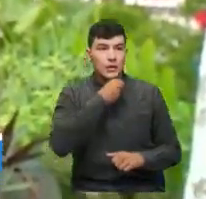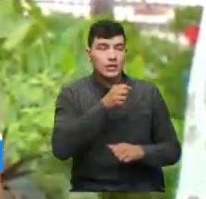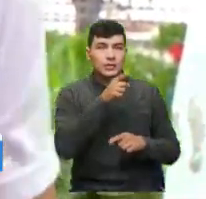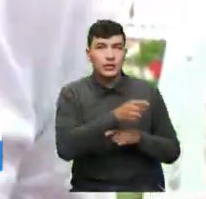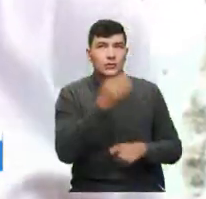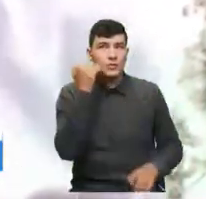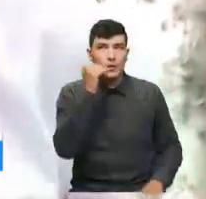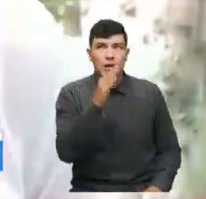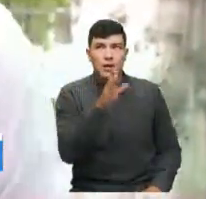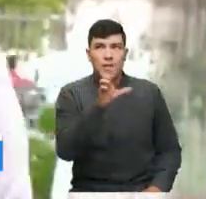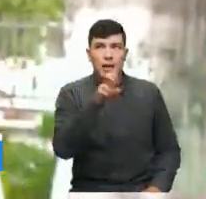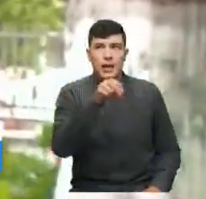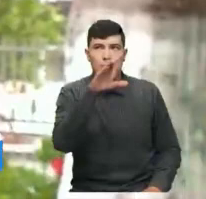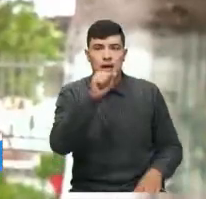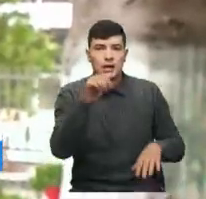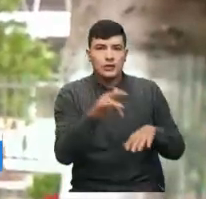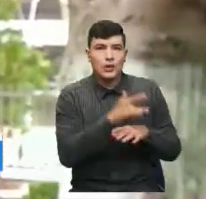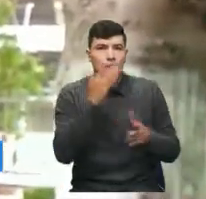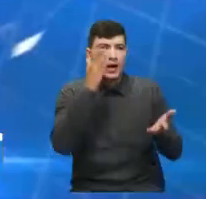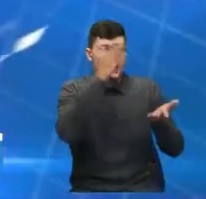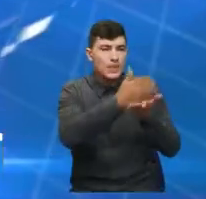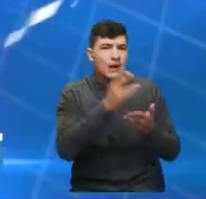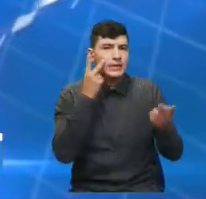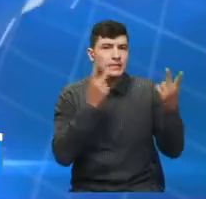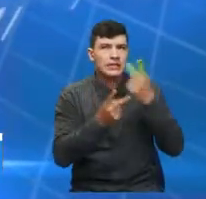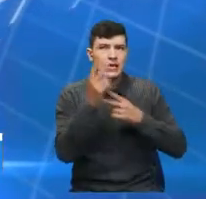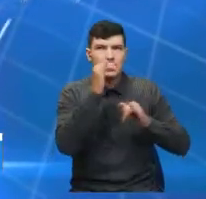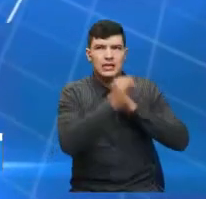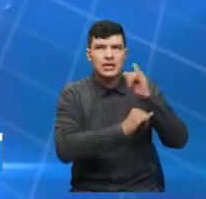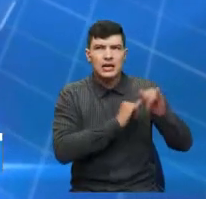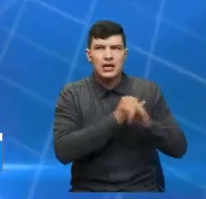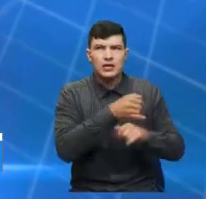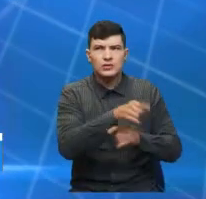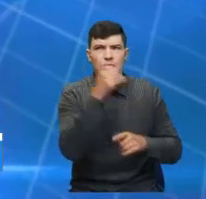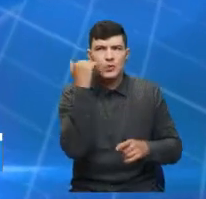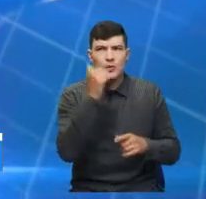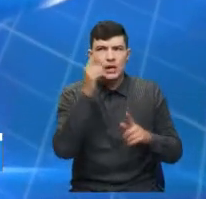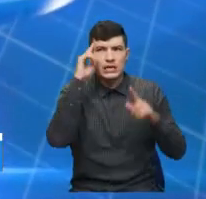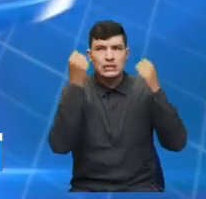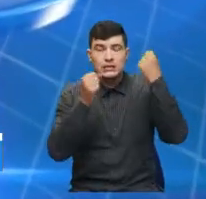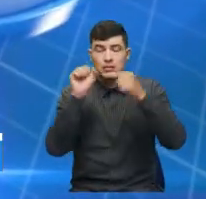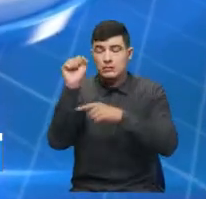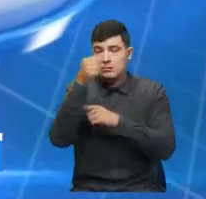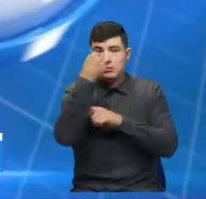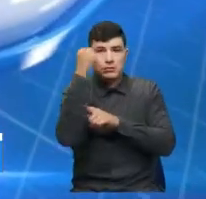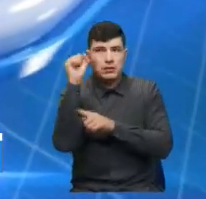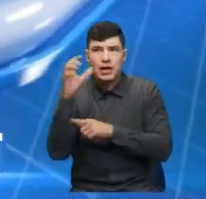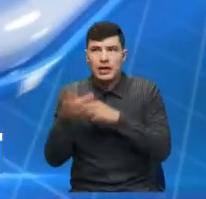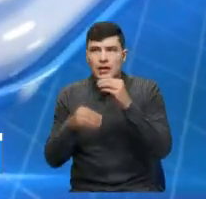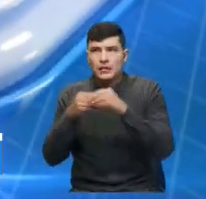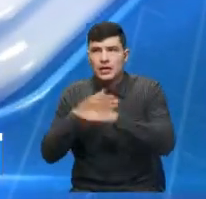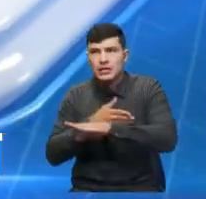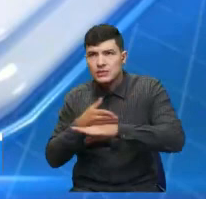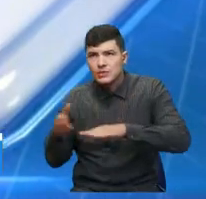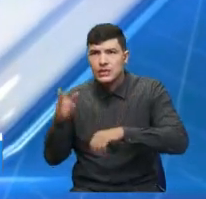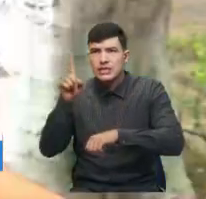Blanca tendría que viajar al exterior a visitar a su hija, pudo haber sufrido de algún tipo de desorientación. Llego como a las